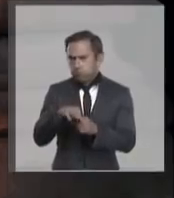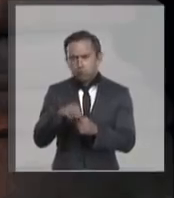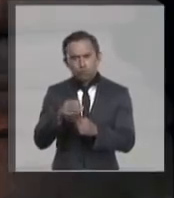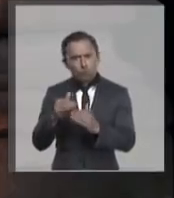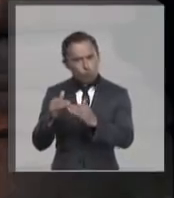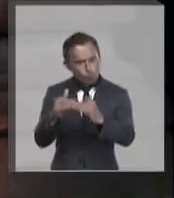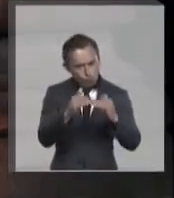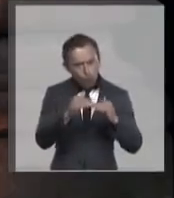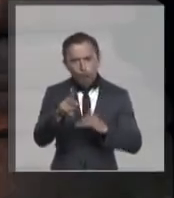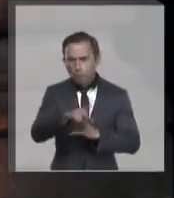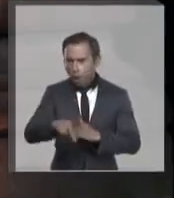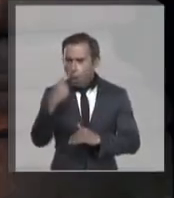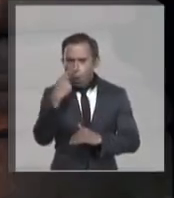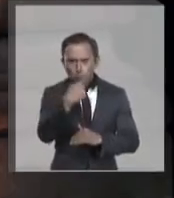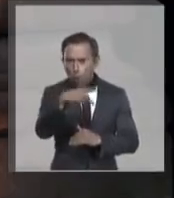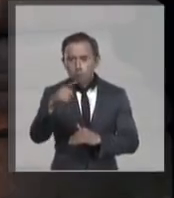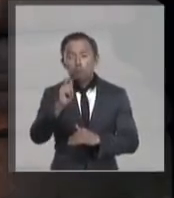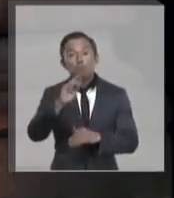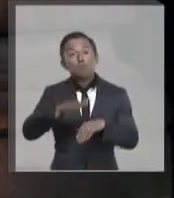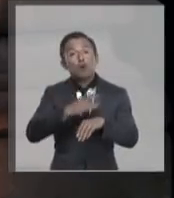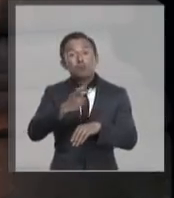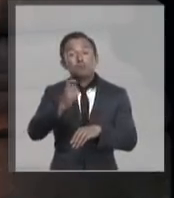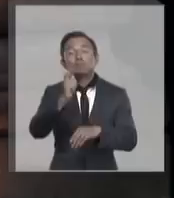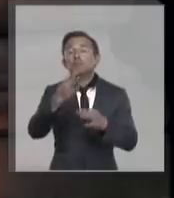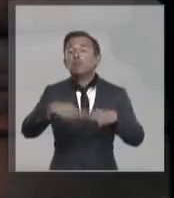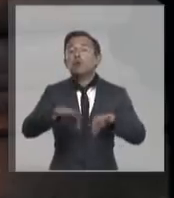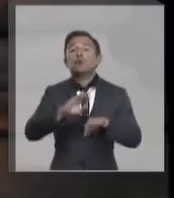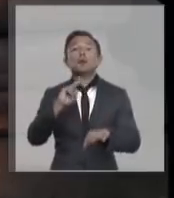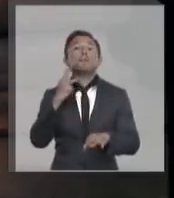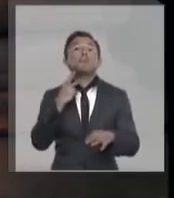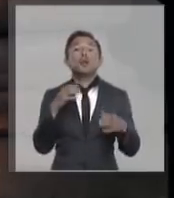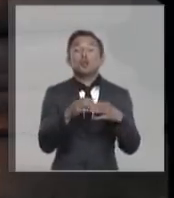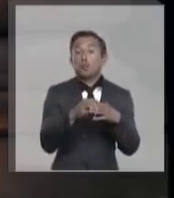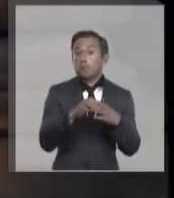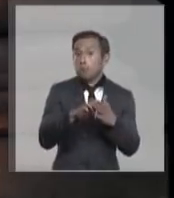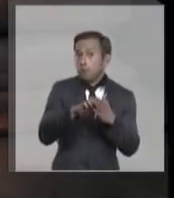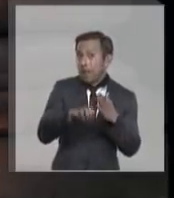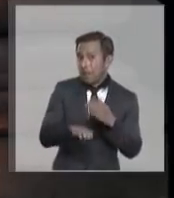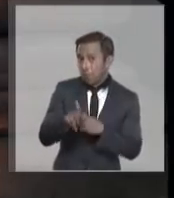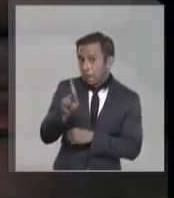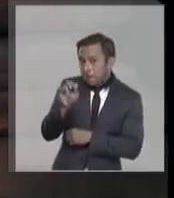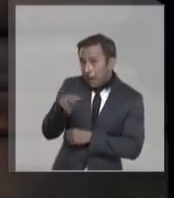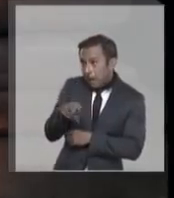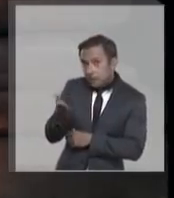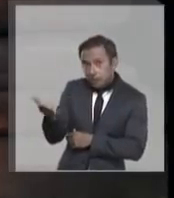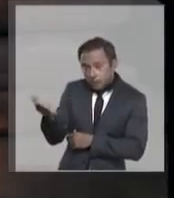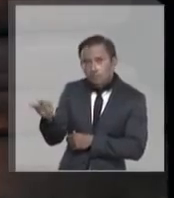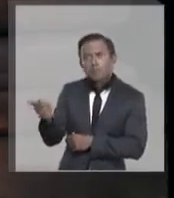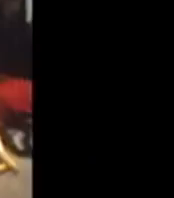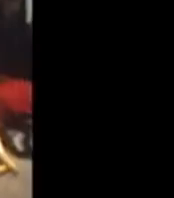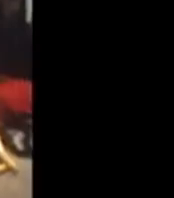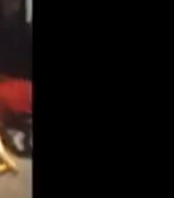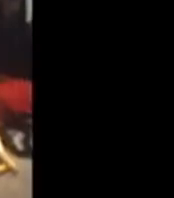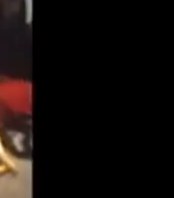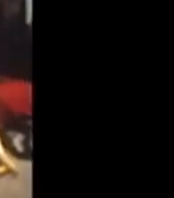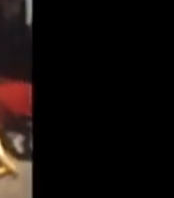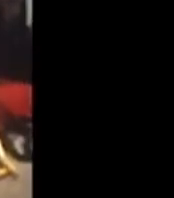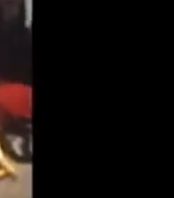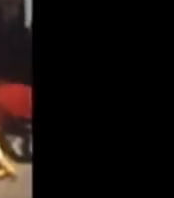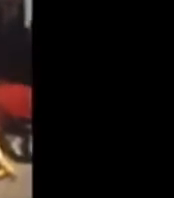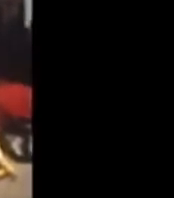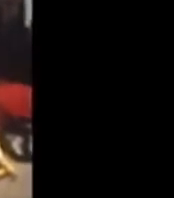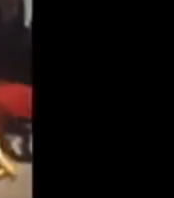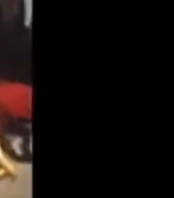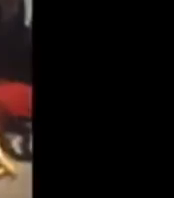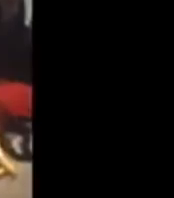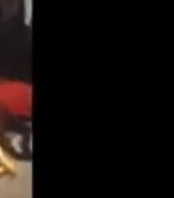Por eso para mí ha sido importante que un partido político, pues como el PAN, tuviera los mecanismos democráticos. Ay, profe, ¿cómo no se